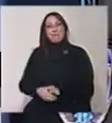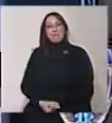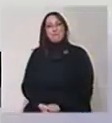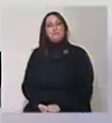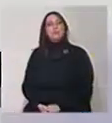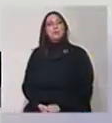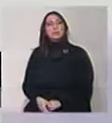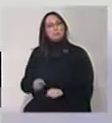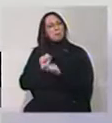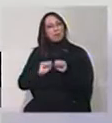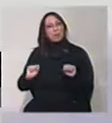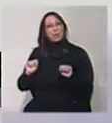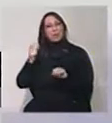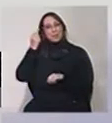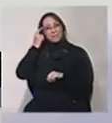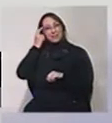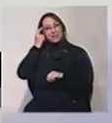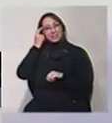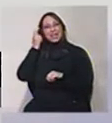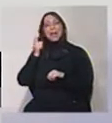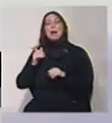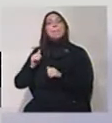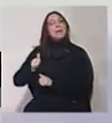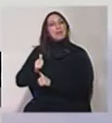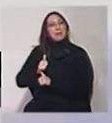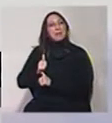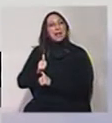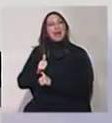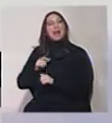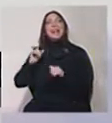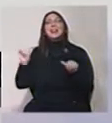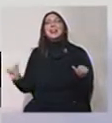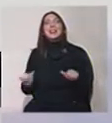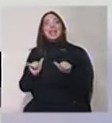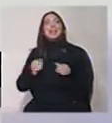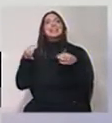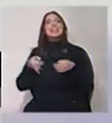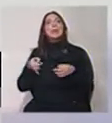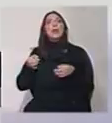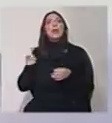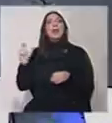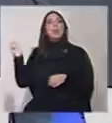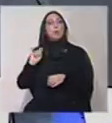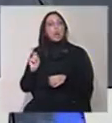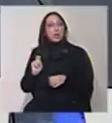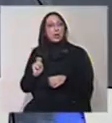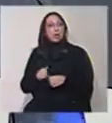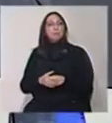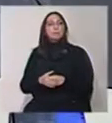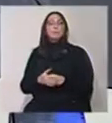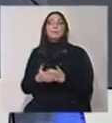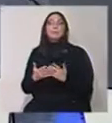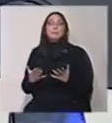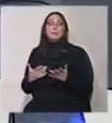¿Es razonable pensar que los militares participen en las tareas de la seguridad pública? Bueno, yo